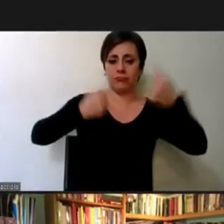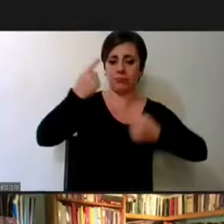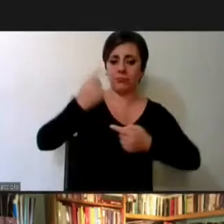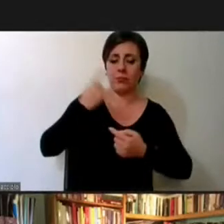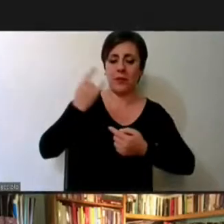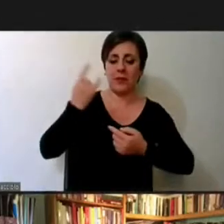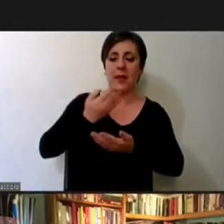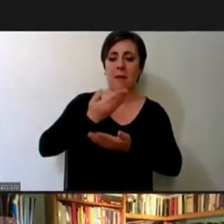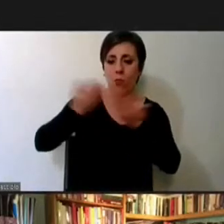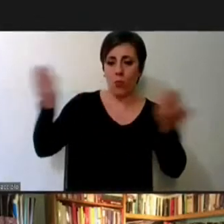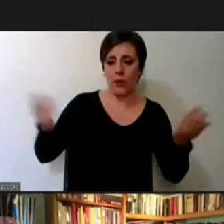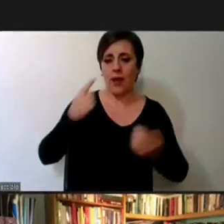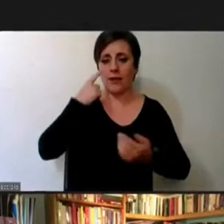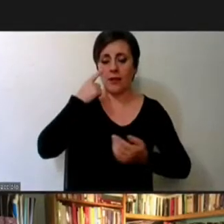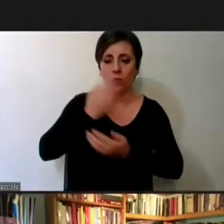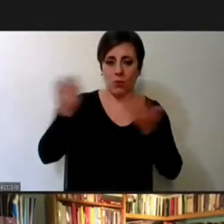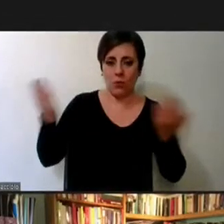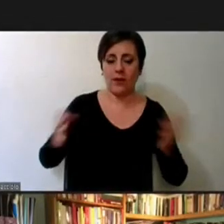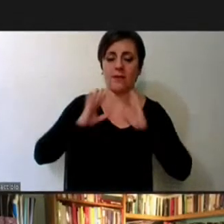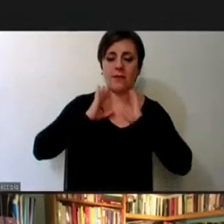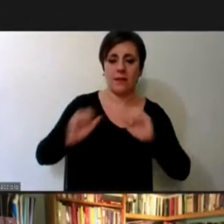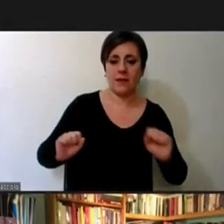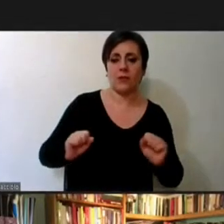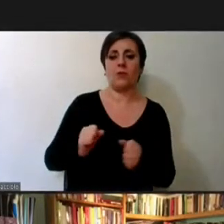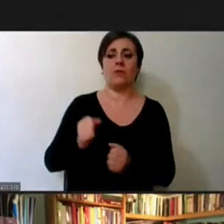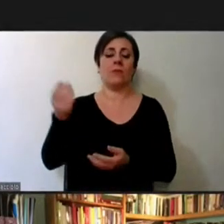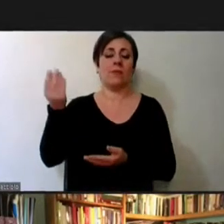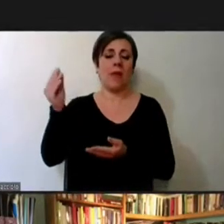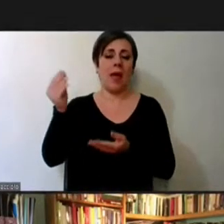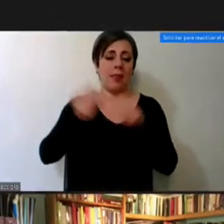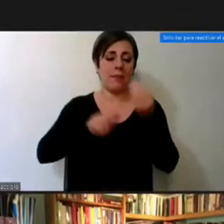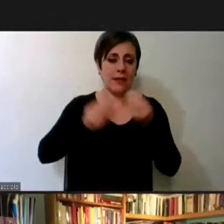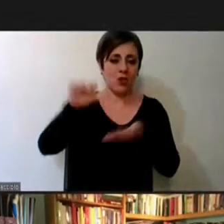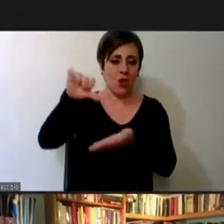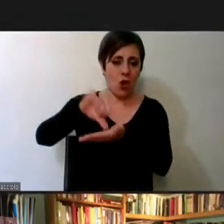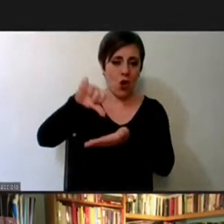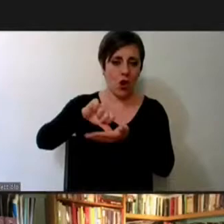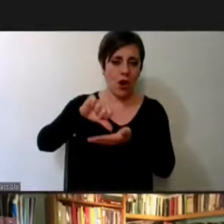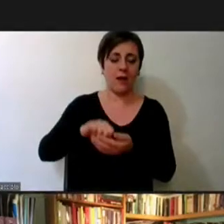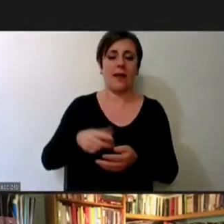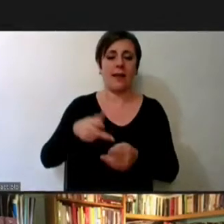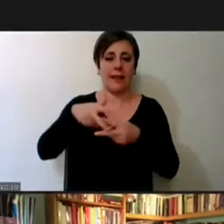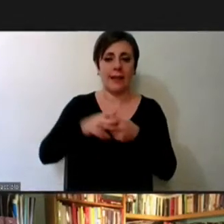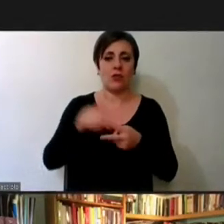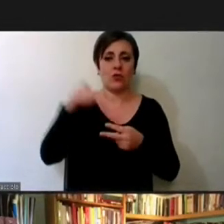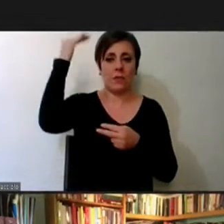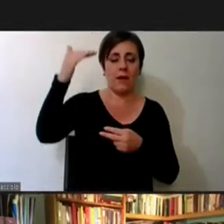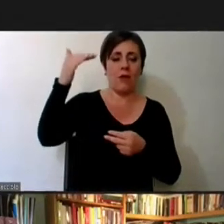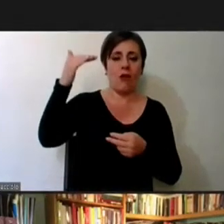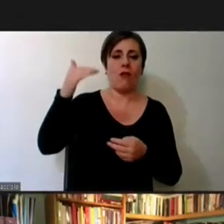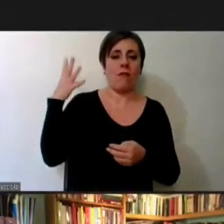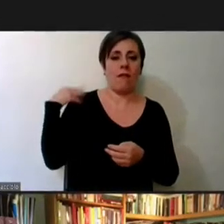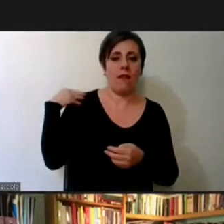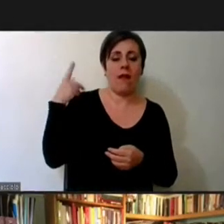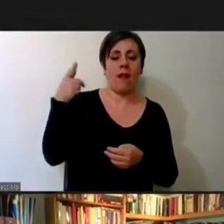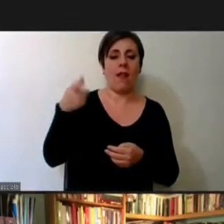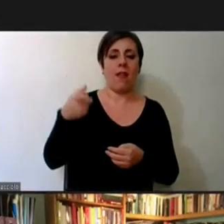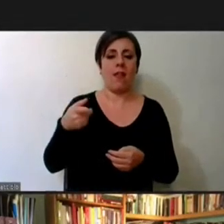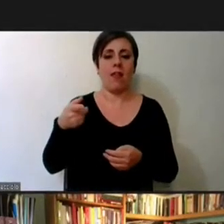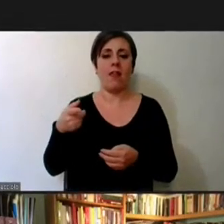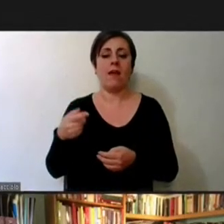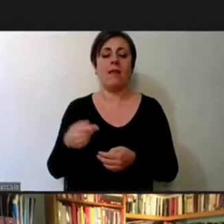organizaciones internacionales como secretario de Administración Local, técnico superior de Administración General de la Diputación Provincial de